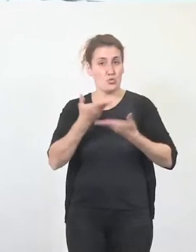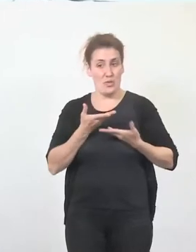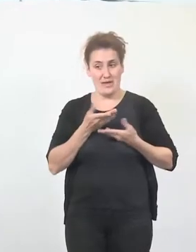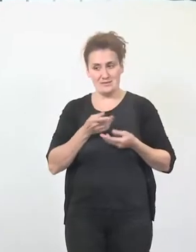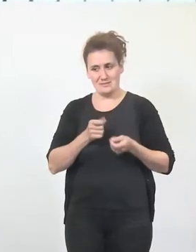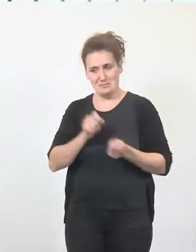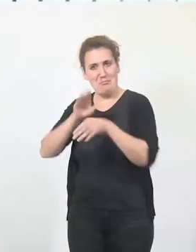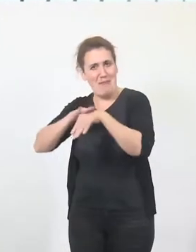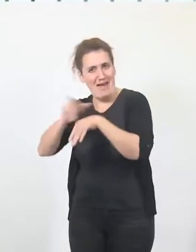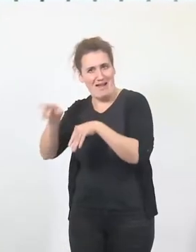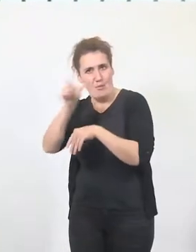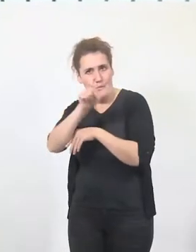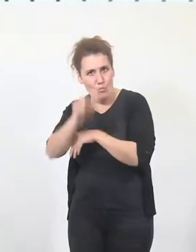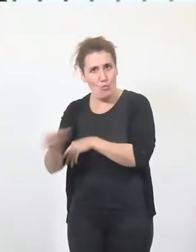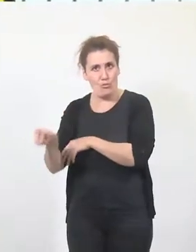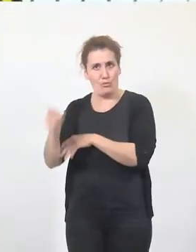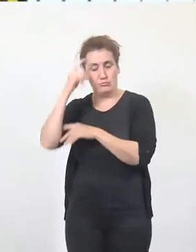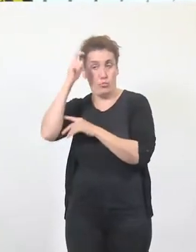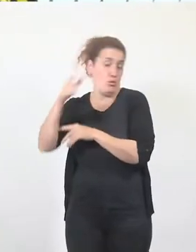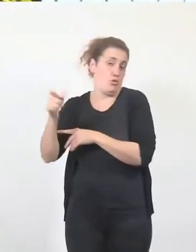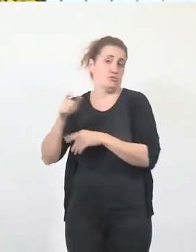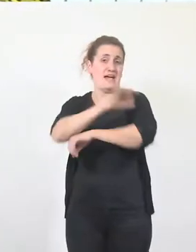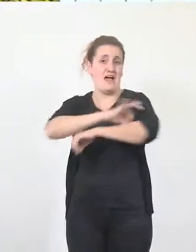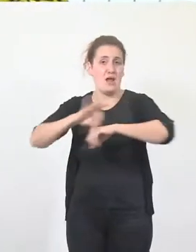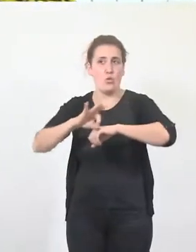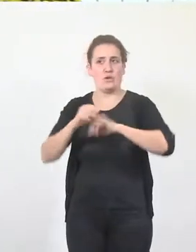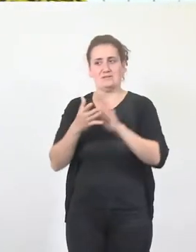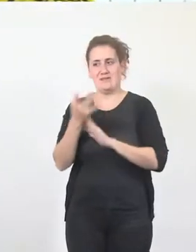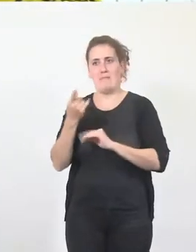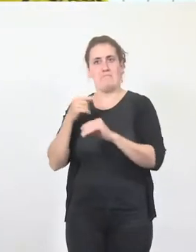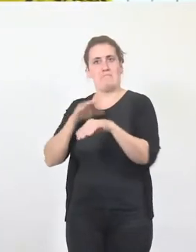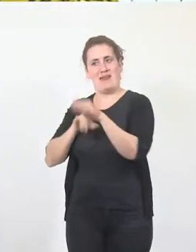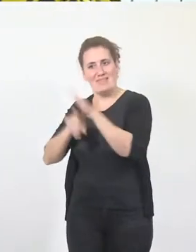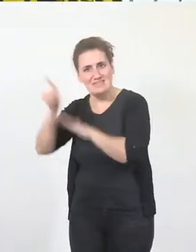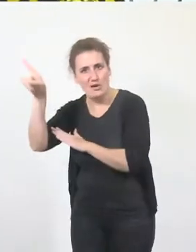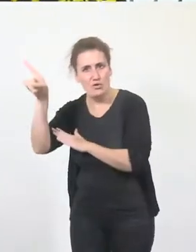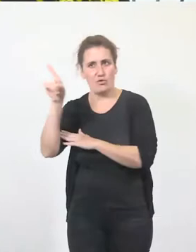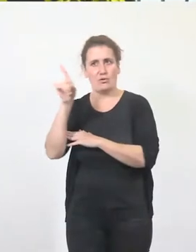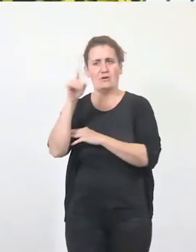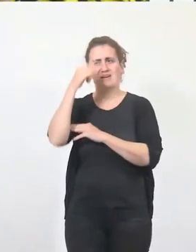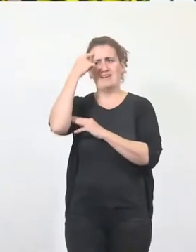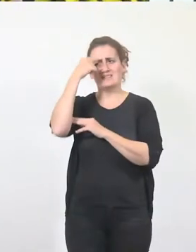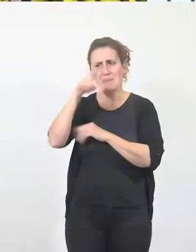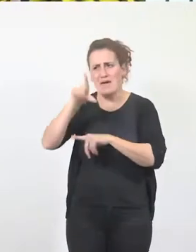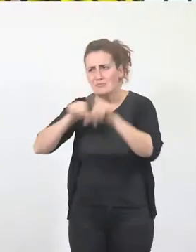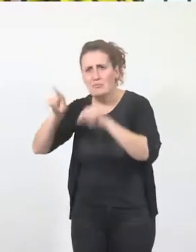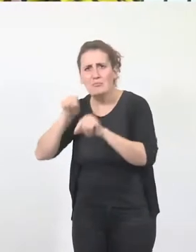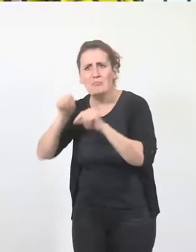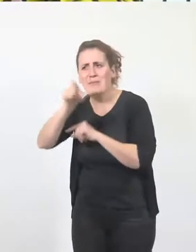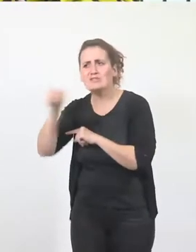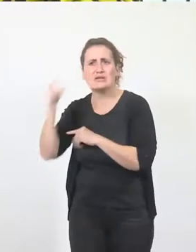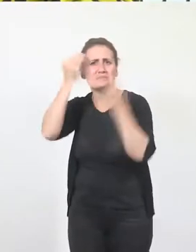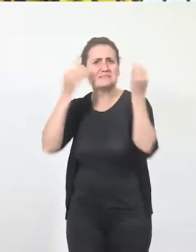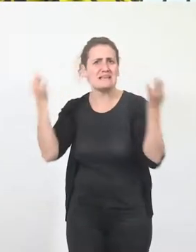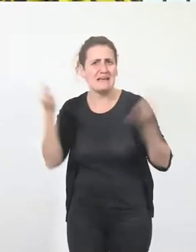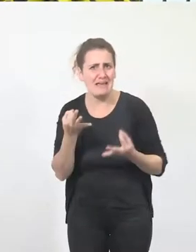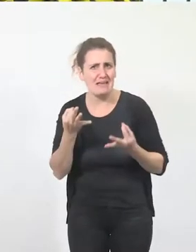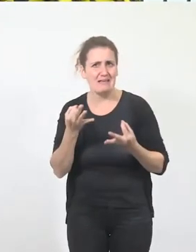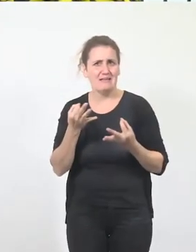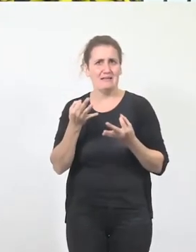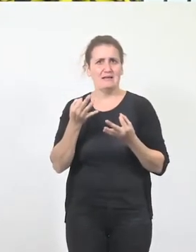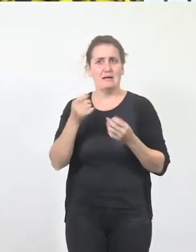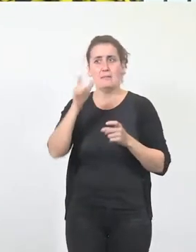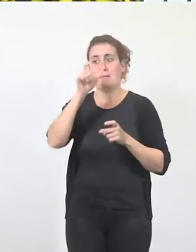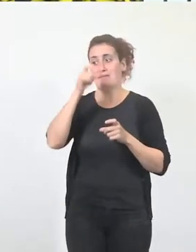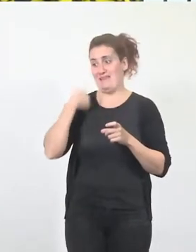sean ayudas al desarrollo, tener en cuenta las personas, tener en cuenta que ya los que han venido